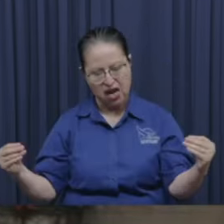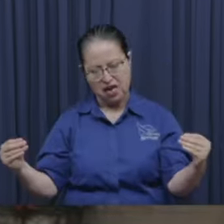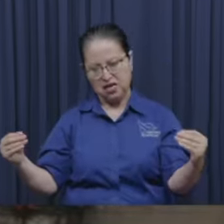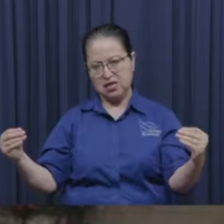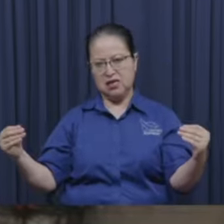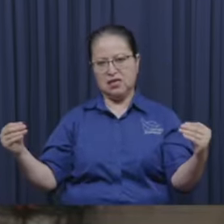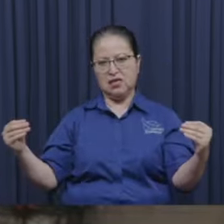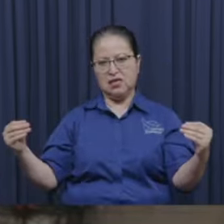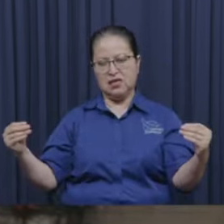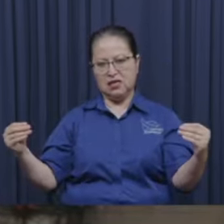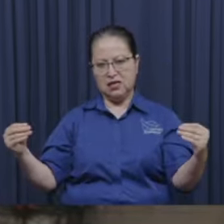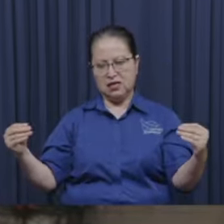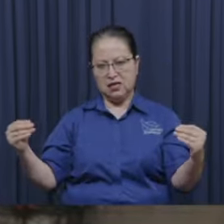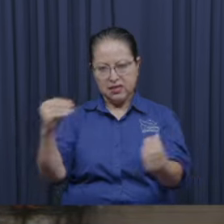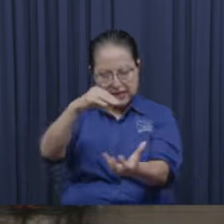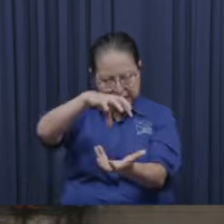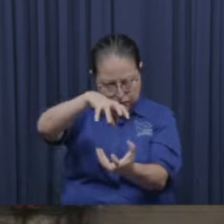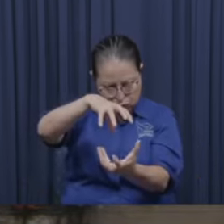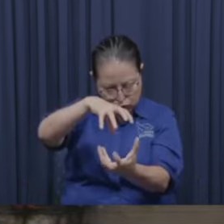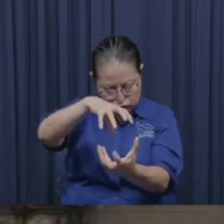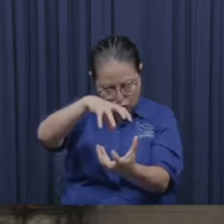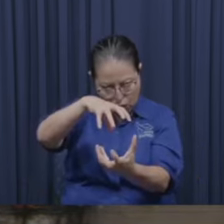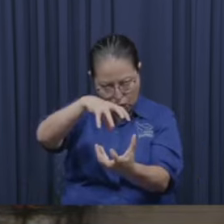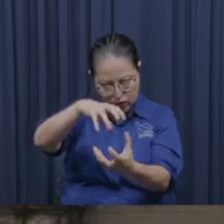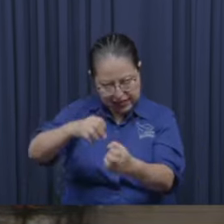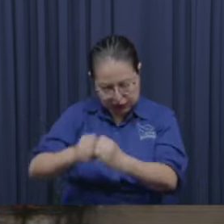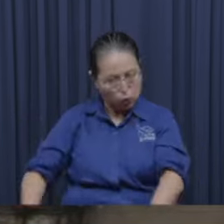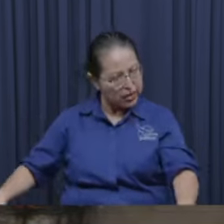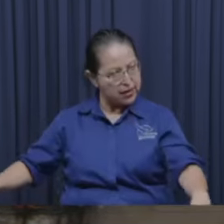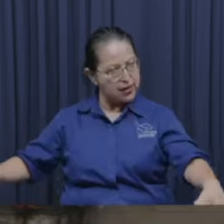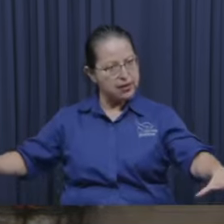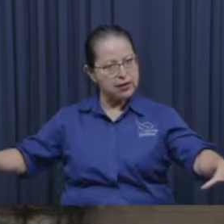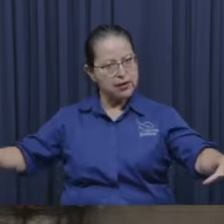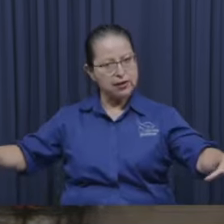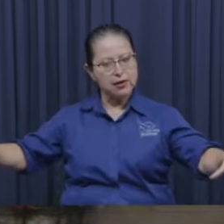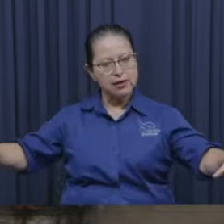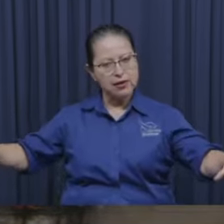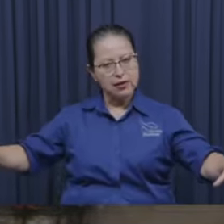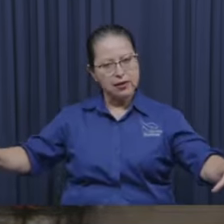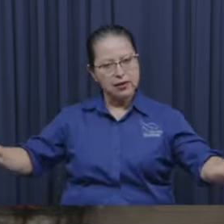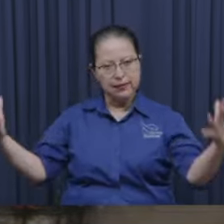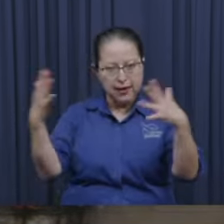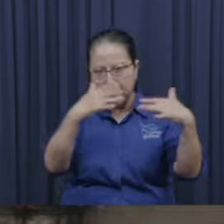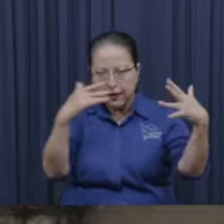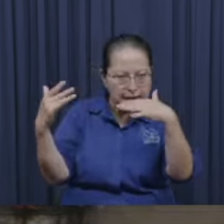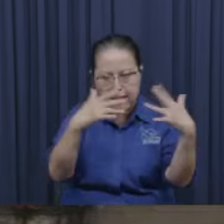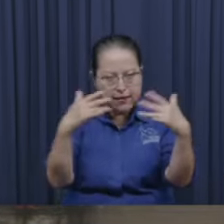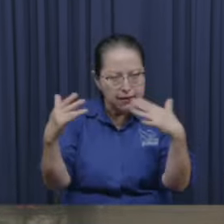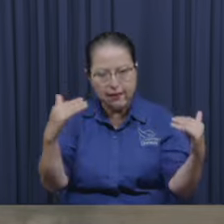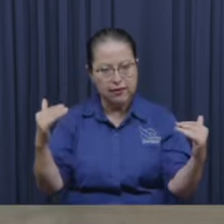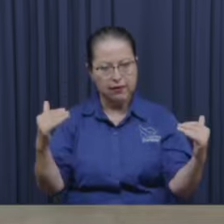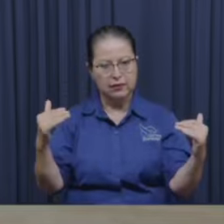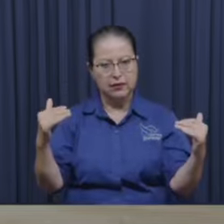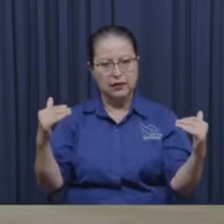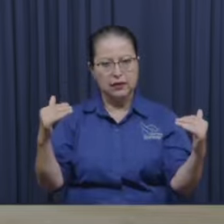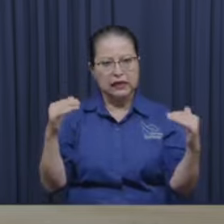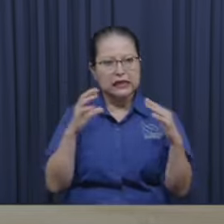tratan ahora del mundo de la postguerra y